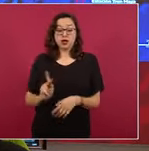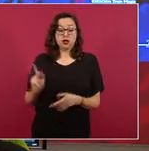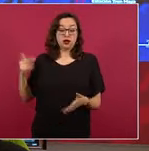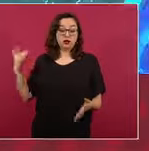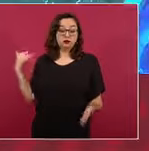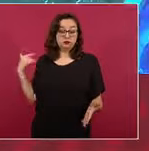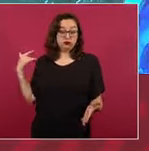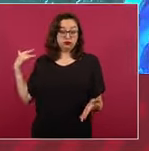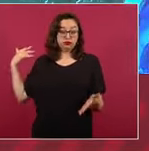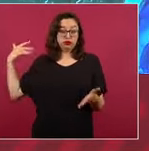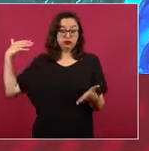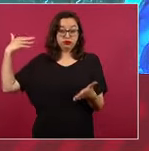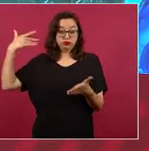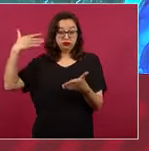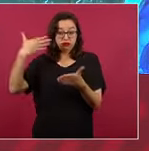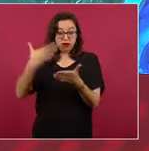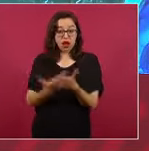hay